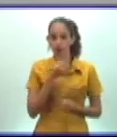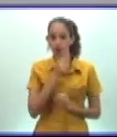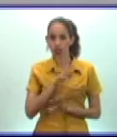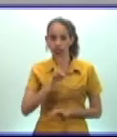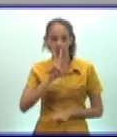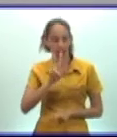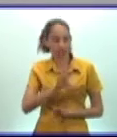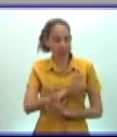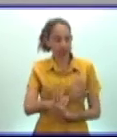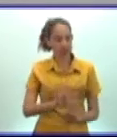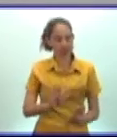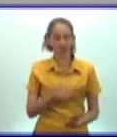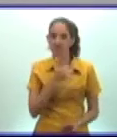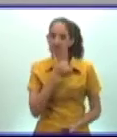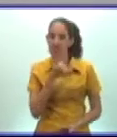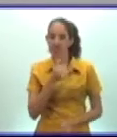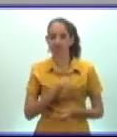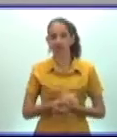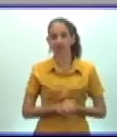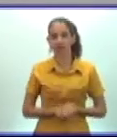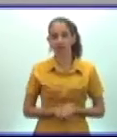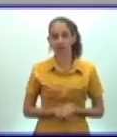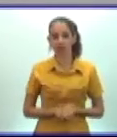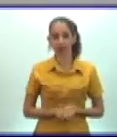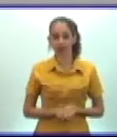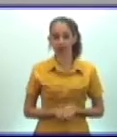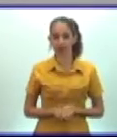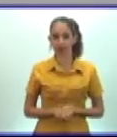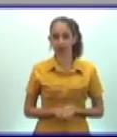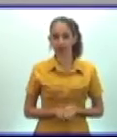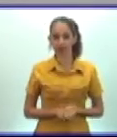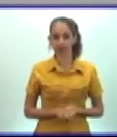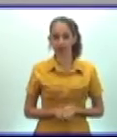vías era factible.